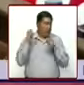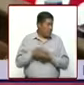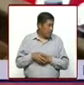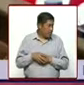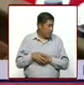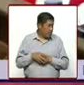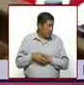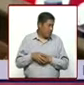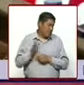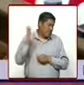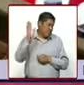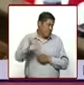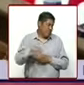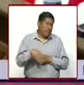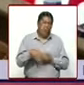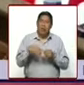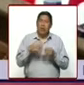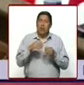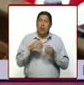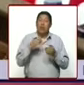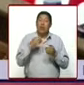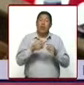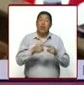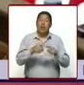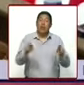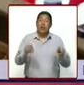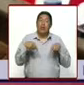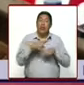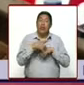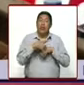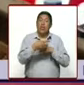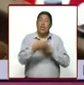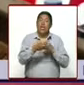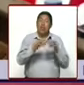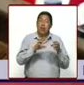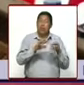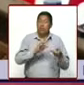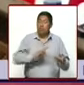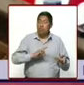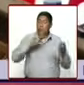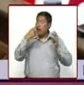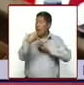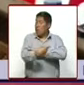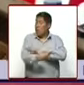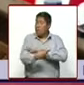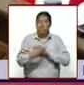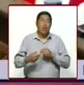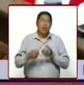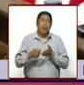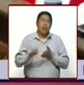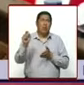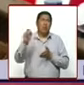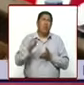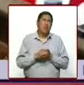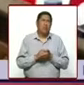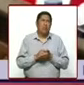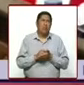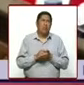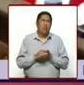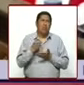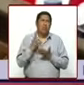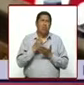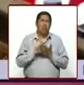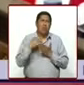realmente insulsos como transferencias de lotes de terreno. En este momento se acaba de llevar adelante la aprobación de